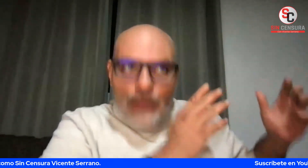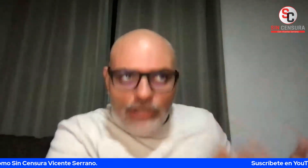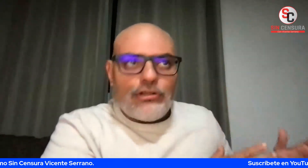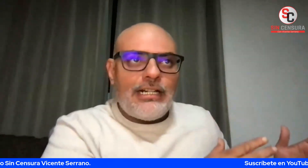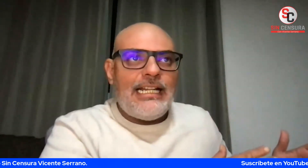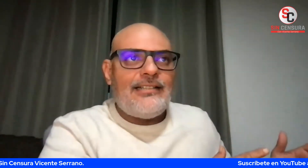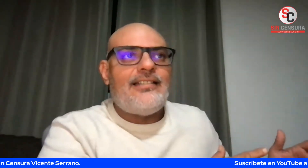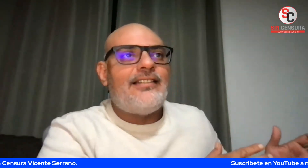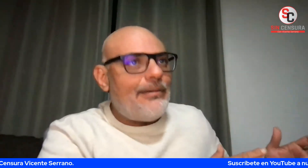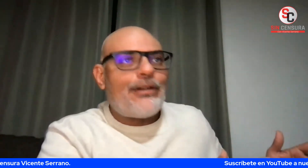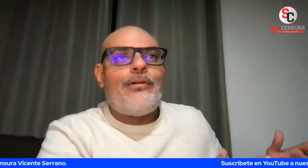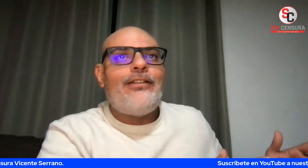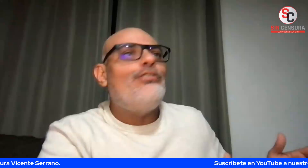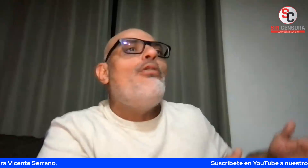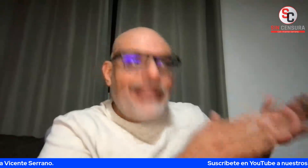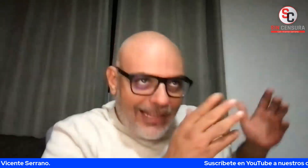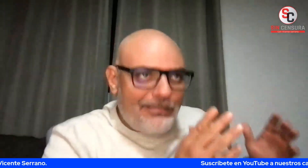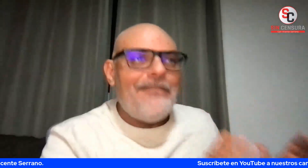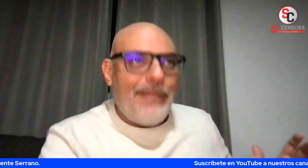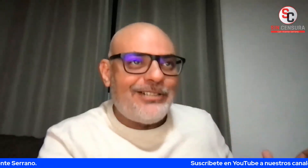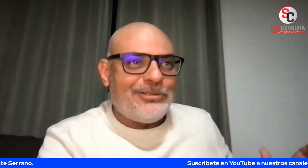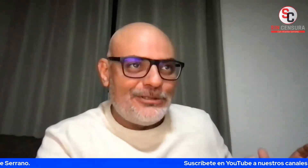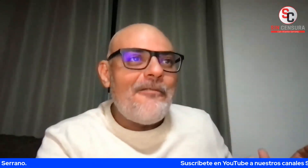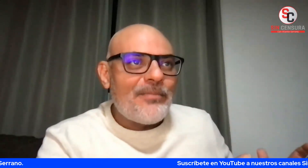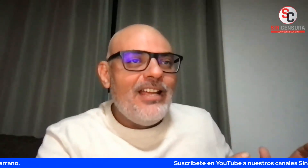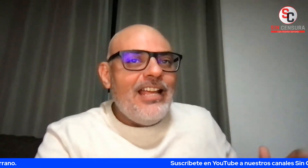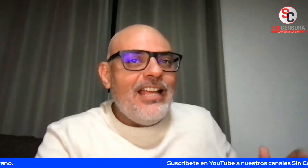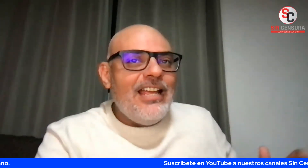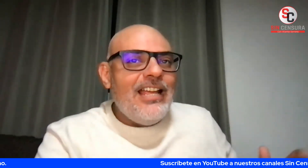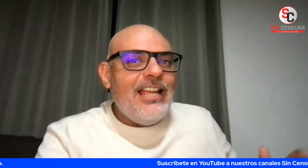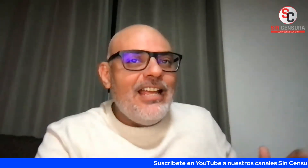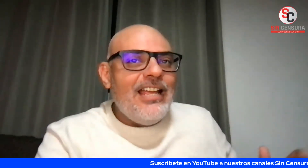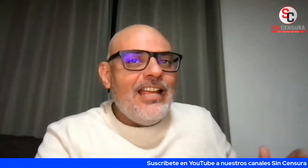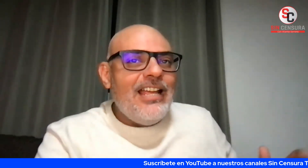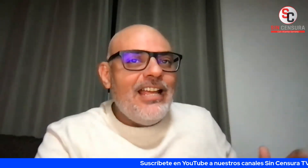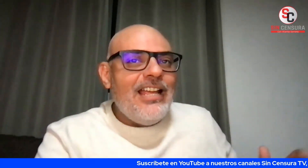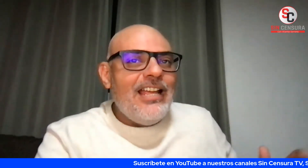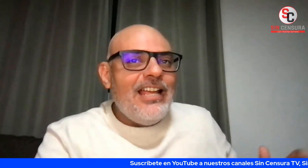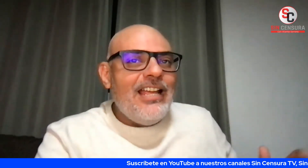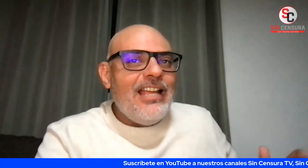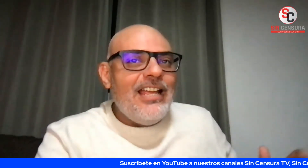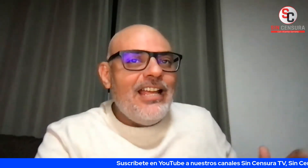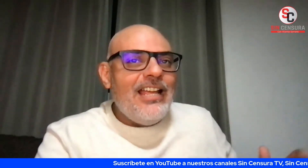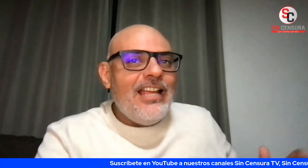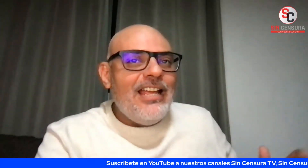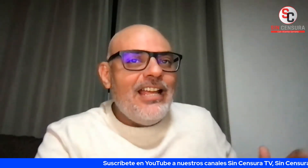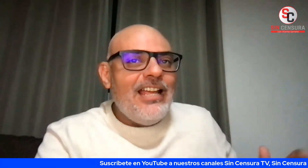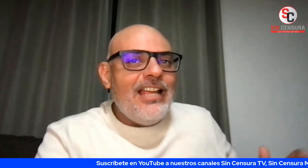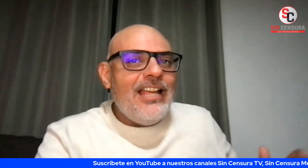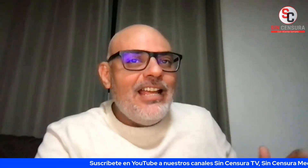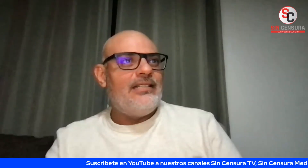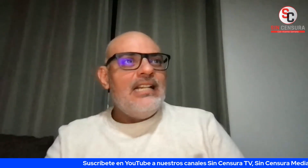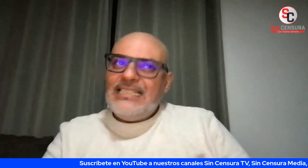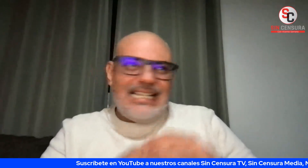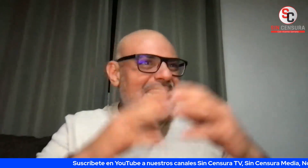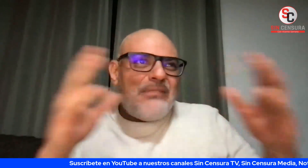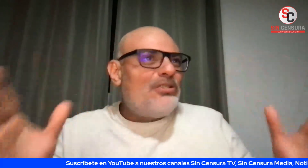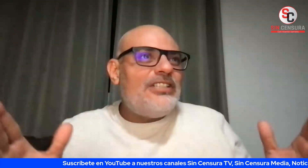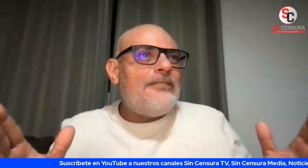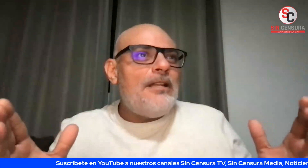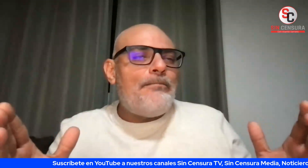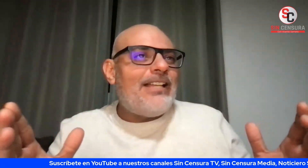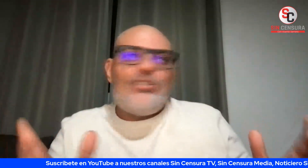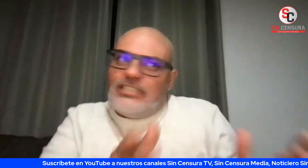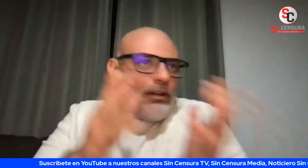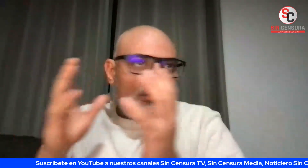que el otro gerente se estaba robando 90,000 pesos, ¿no? Entonces, eso es básicamente lo que estaba pasando en el país.